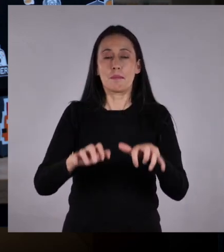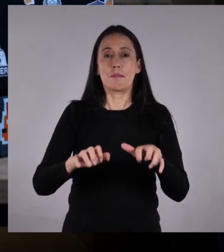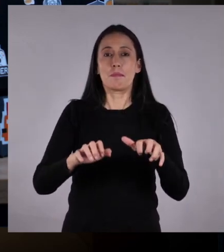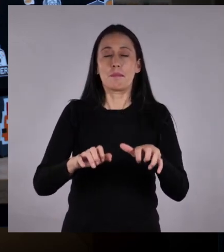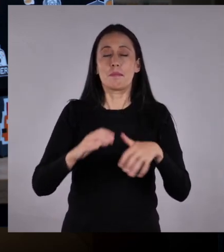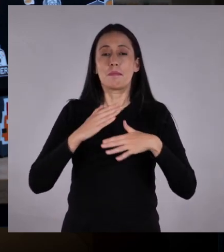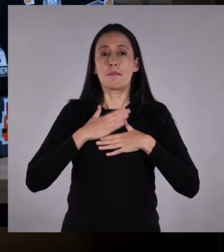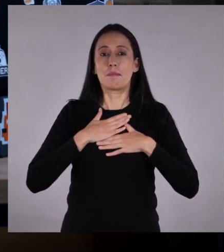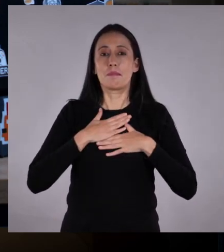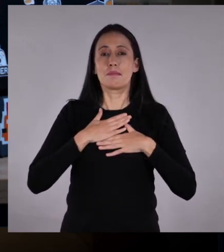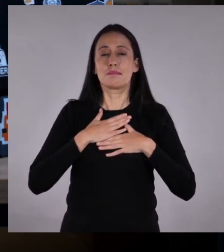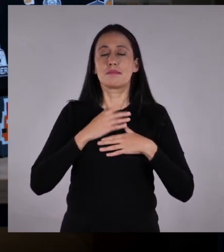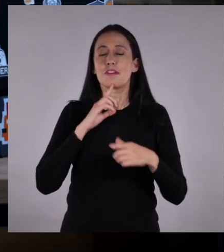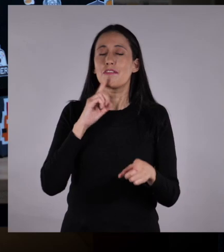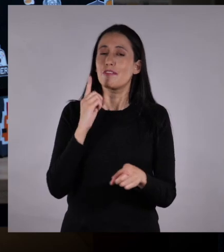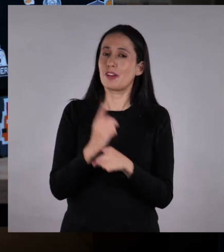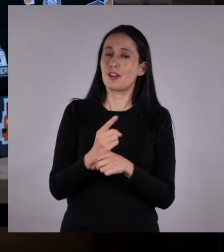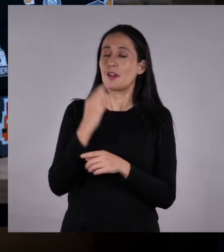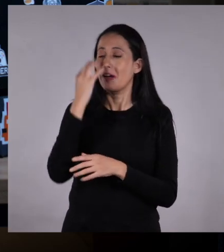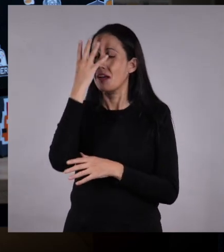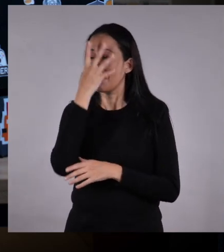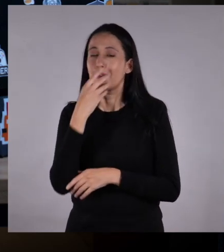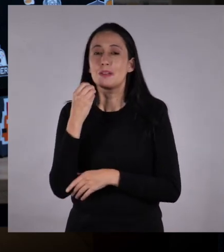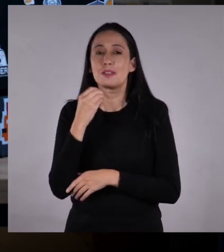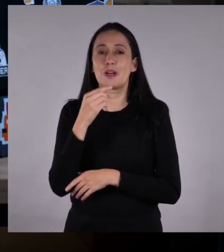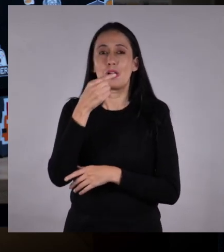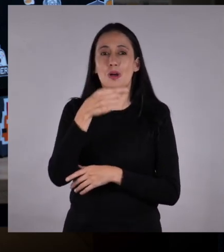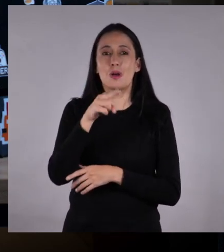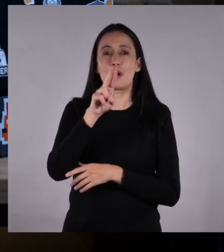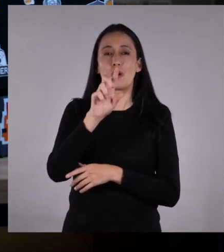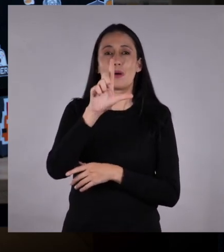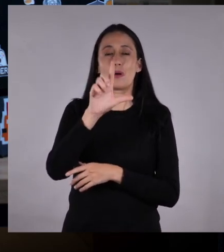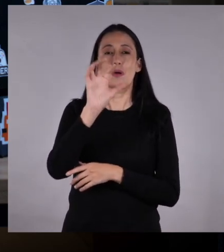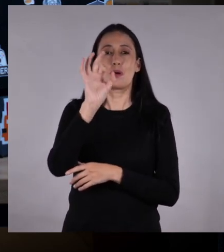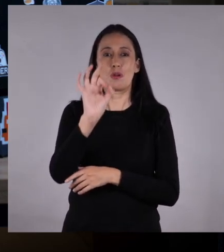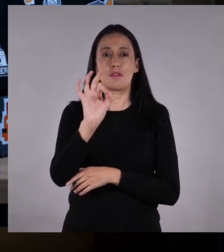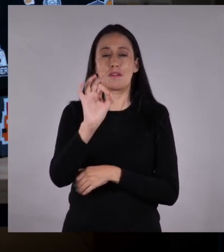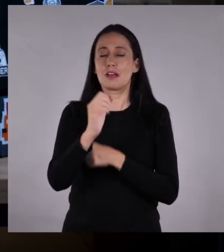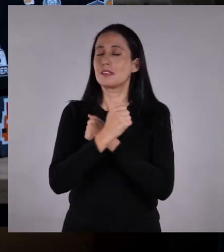hermoso Gulf. Siempre te amaré, pequeño.